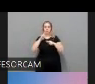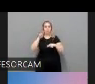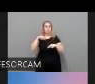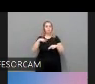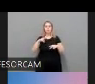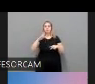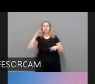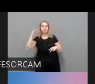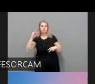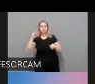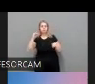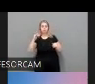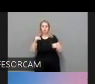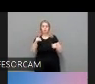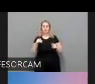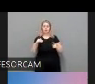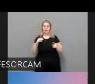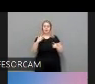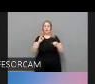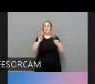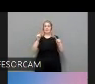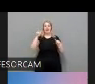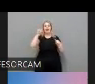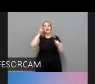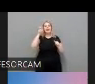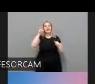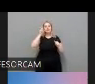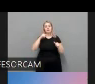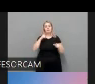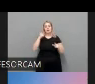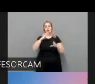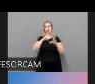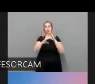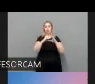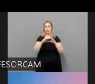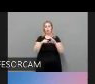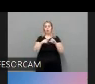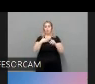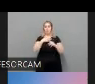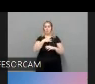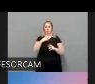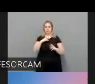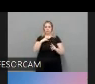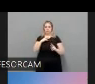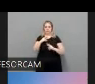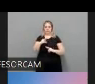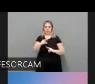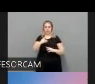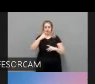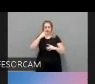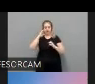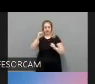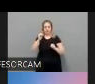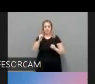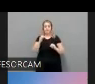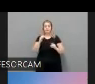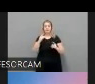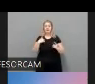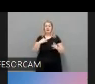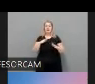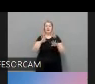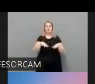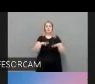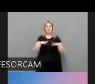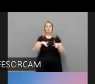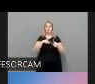llaman. Comenzamos a escuchar y comunicarnos de manera más intencional. A los 9 meses ya participamos en las